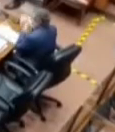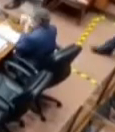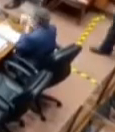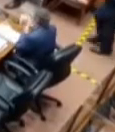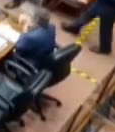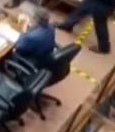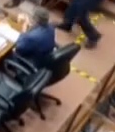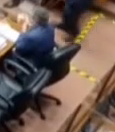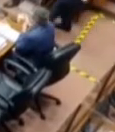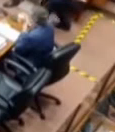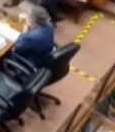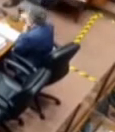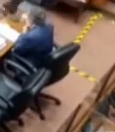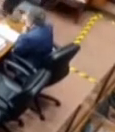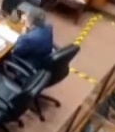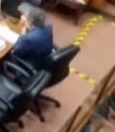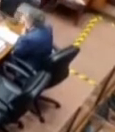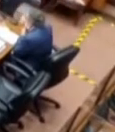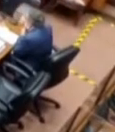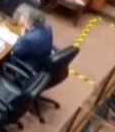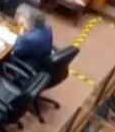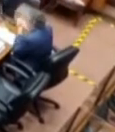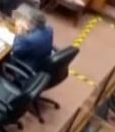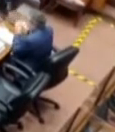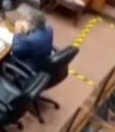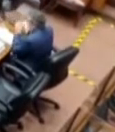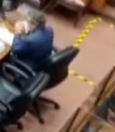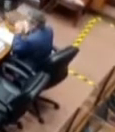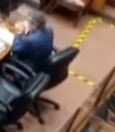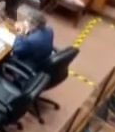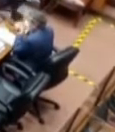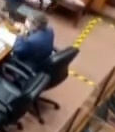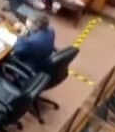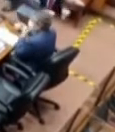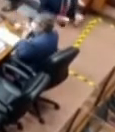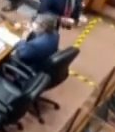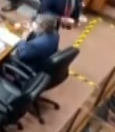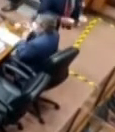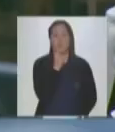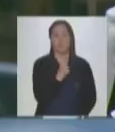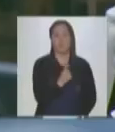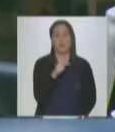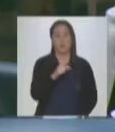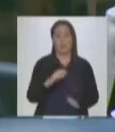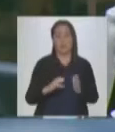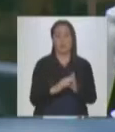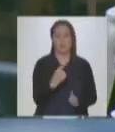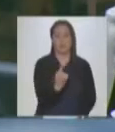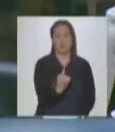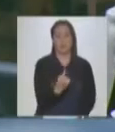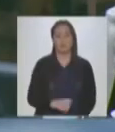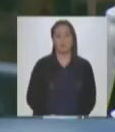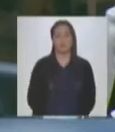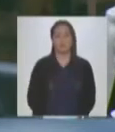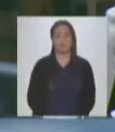Pinochet, que todos sabían que había sido dictador y autoritario, pero el año 2006 se descubre que también era un ladrón y que tenía recursos